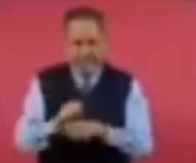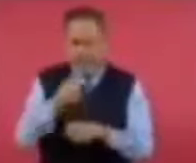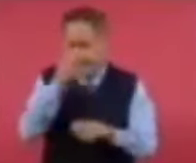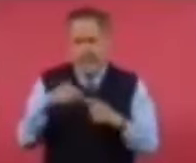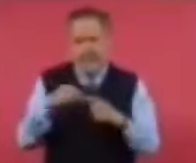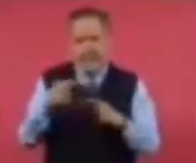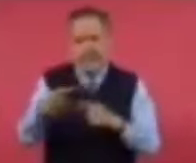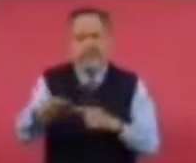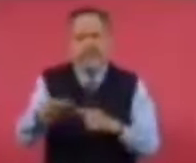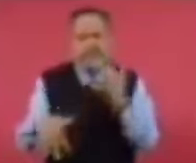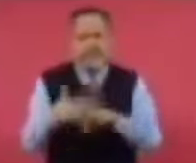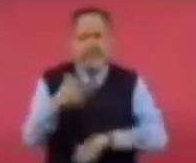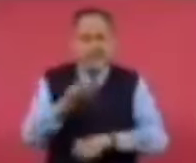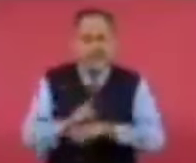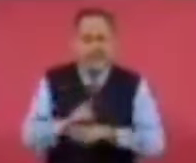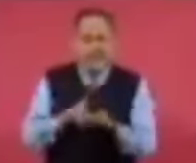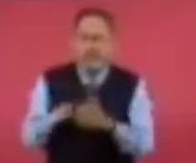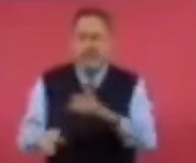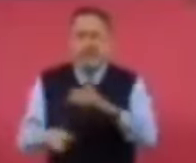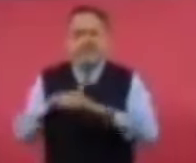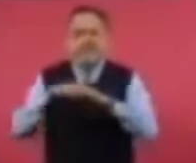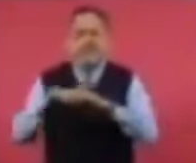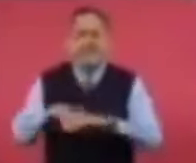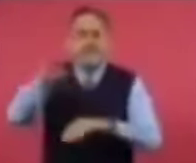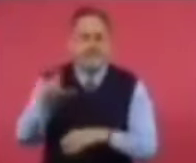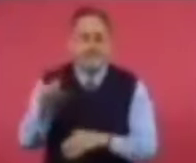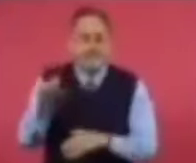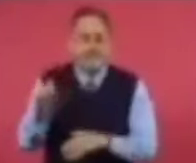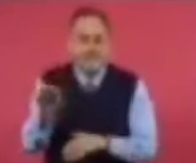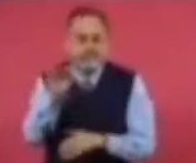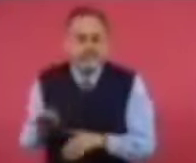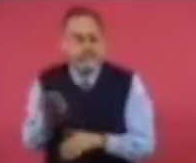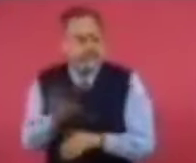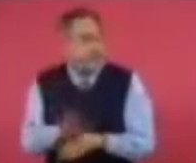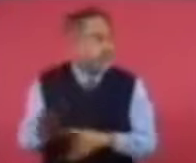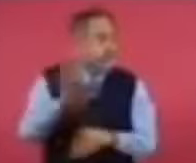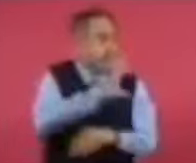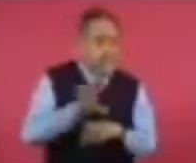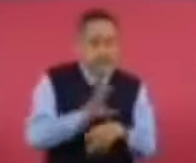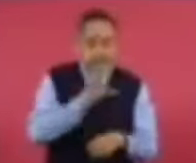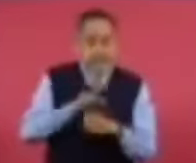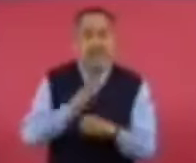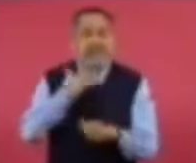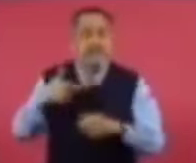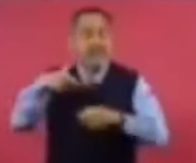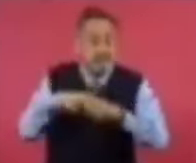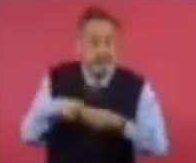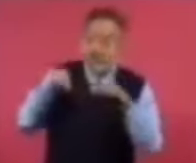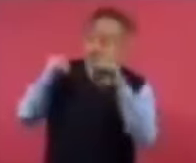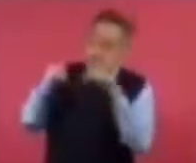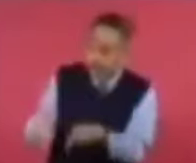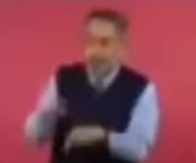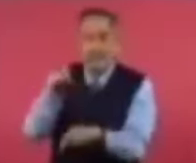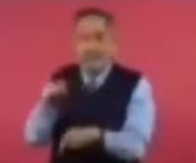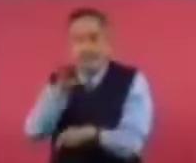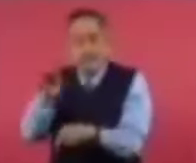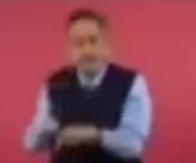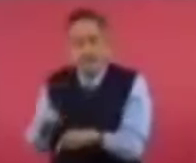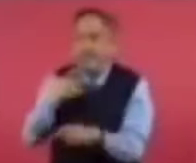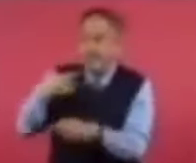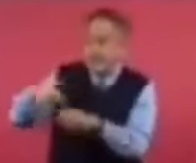respeto pero da da siem reitero dan pena ajena y lo que comenta el presidente de la república no tiene desperdicio aparte de que gelga está luciendo en estos